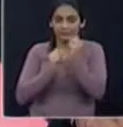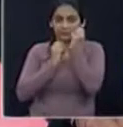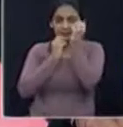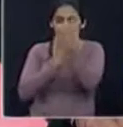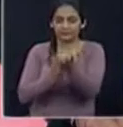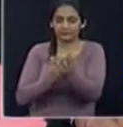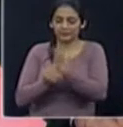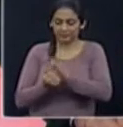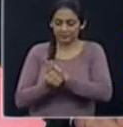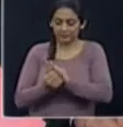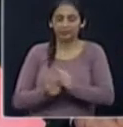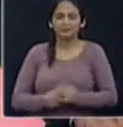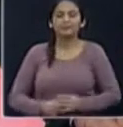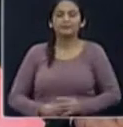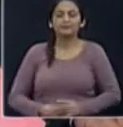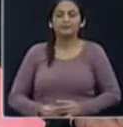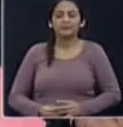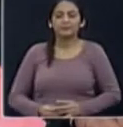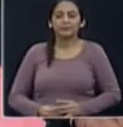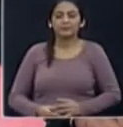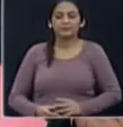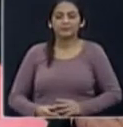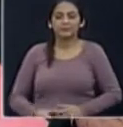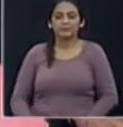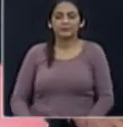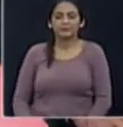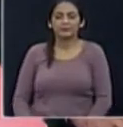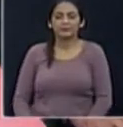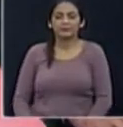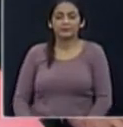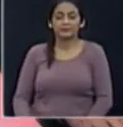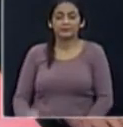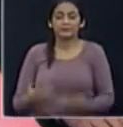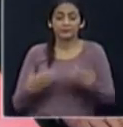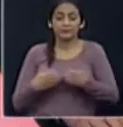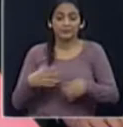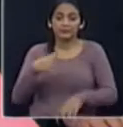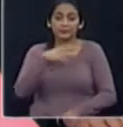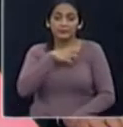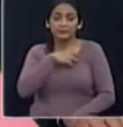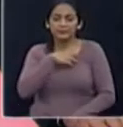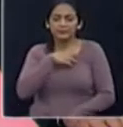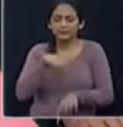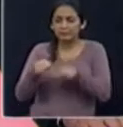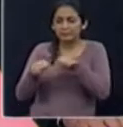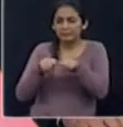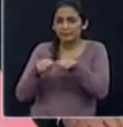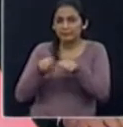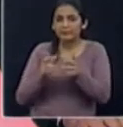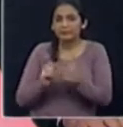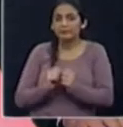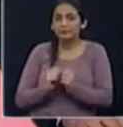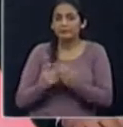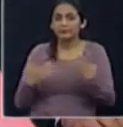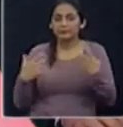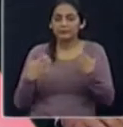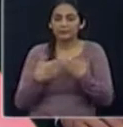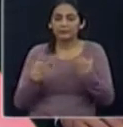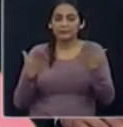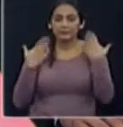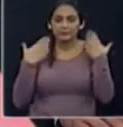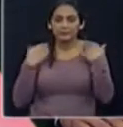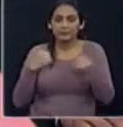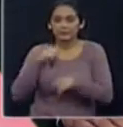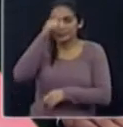Clubes del país se alistan para la fecha número 6 que se jugará este fin de semana. Barcelona con la mirada puesta en su partido frente a Guayaquil City el día domingo a